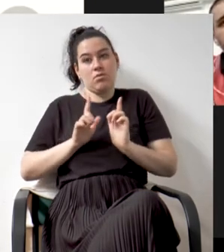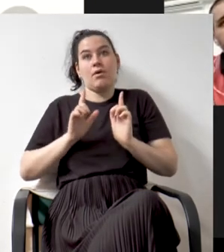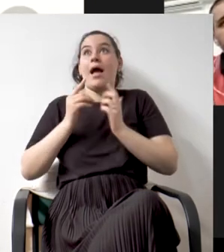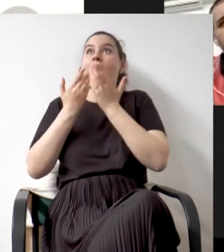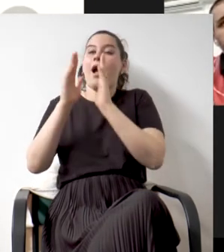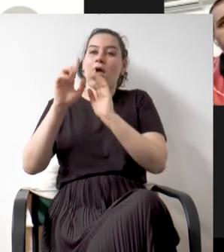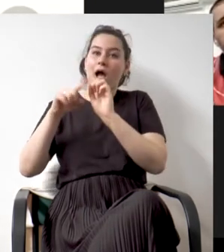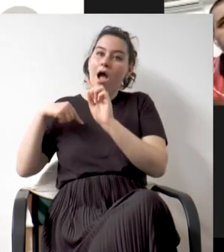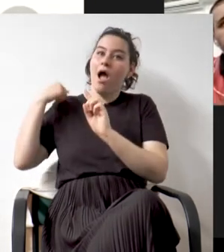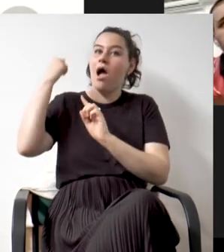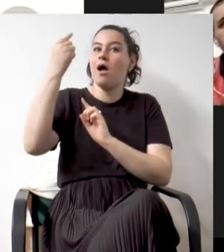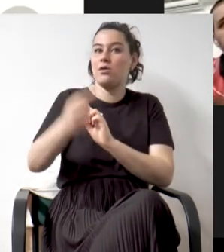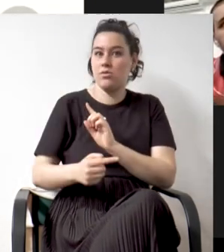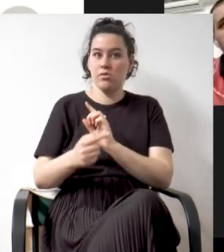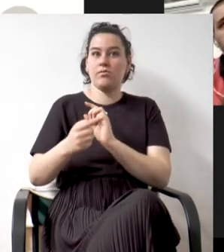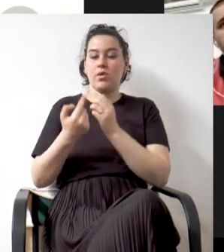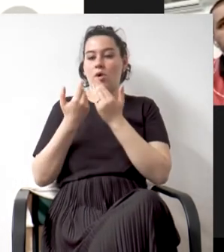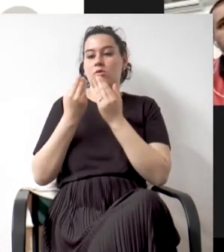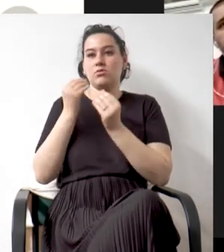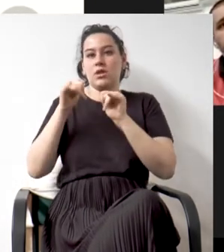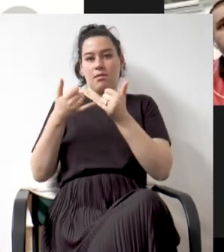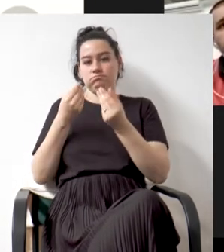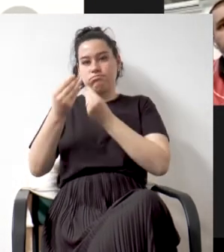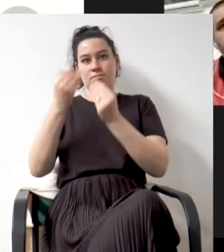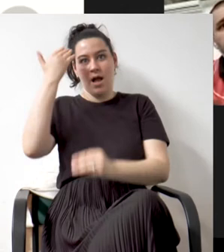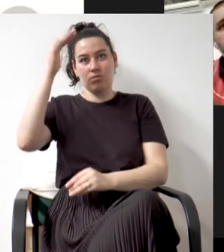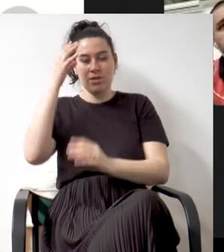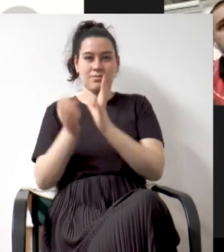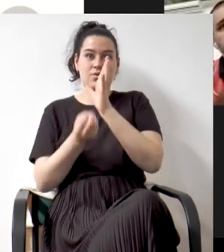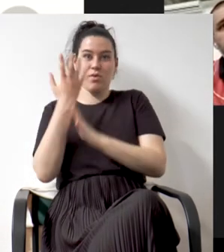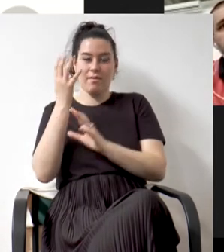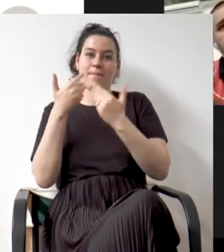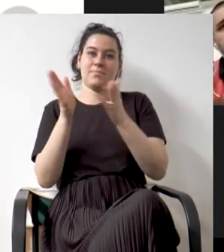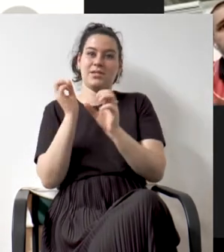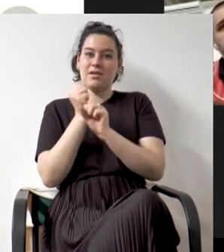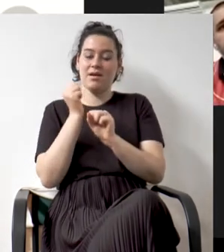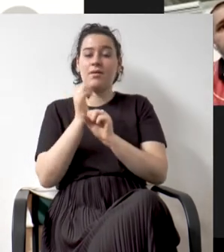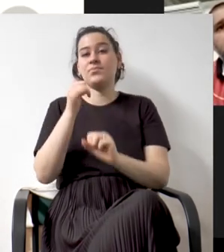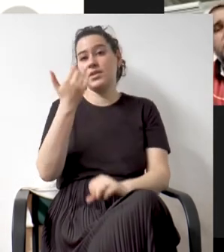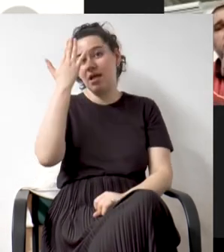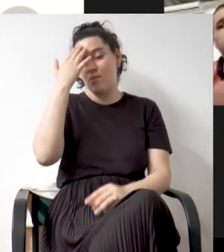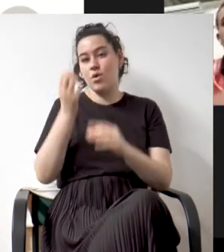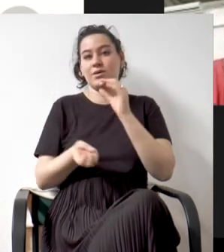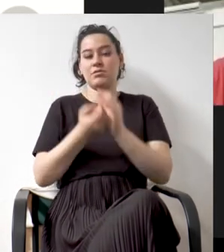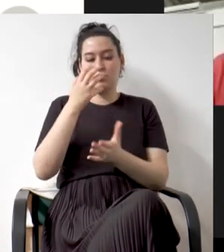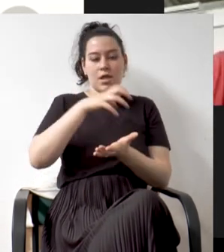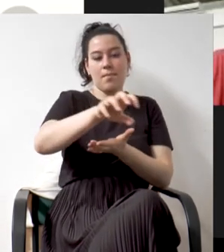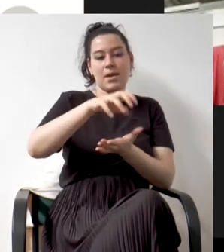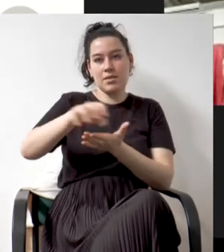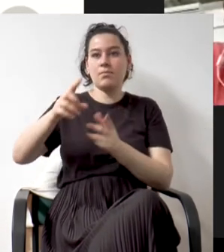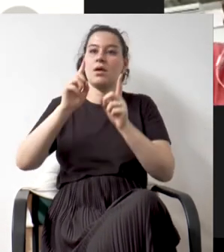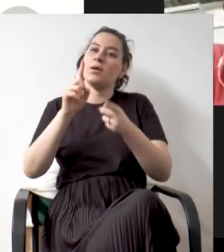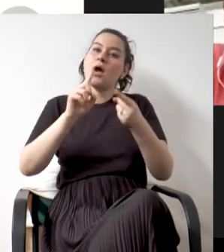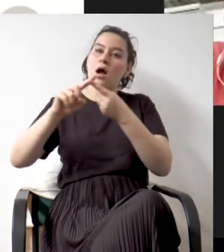viene, cuando estén instaladas las autoridades electas. Y sabemos que la creación de los departamentos, los acuerdos